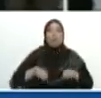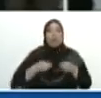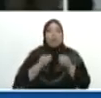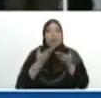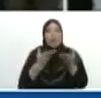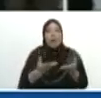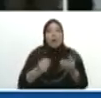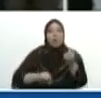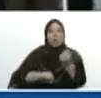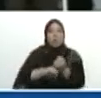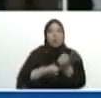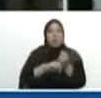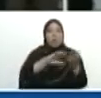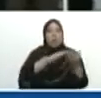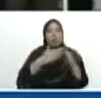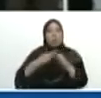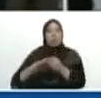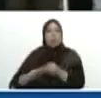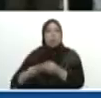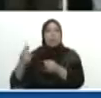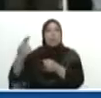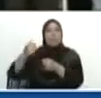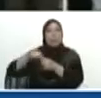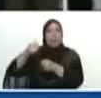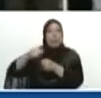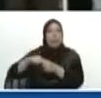pido apoyo también de las comunidades